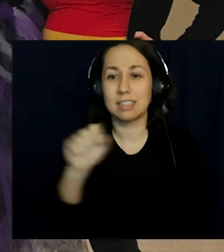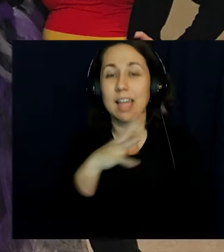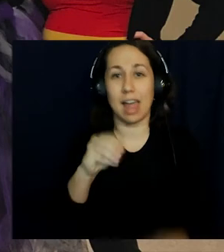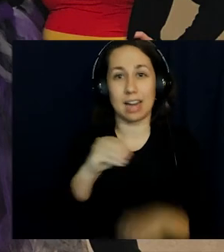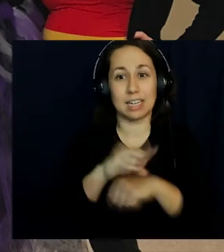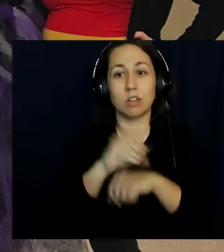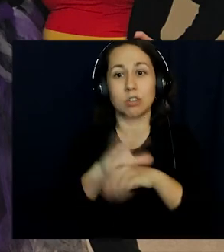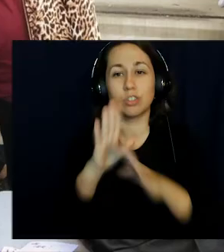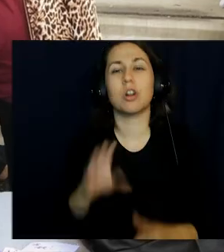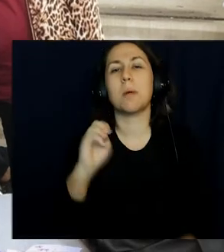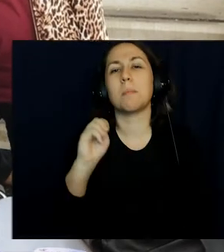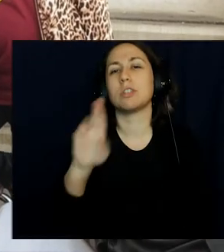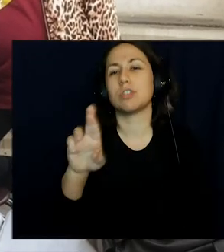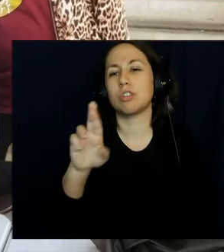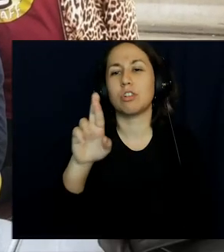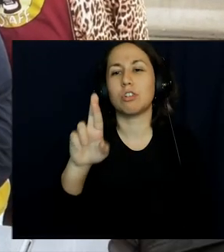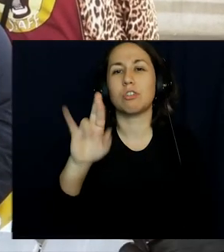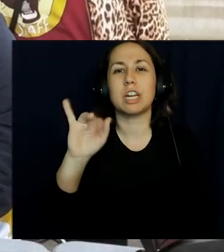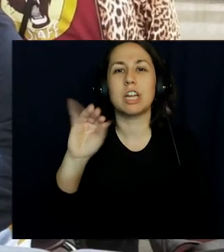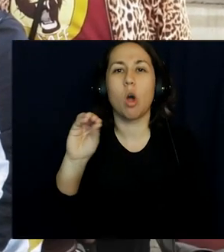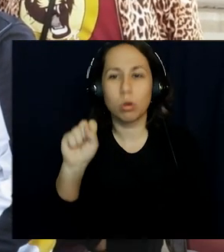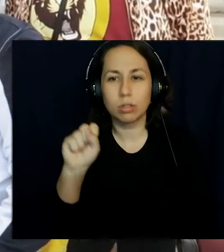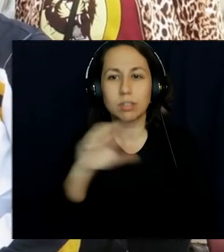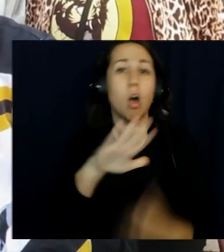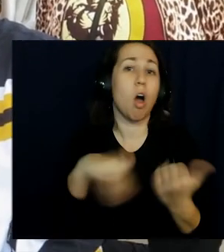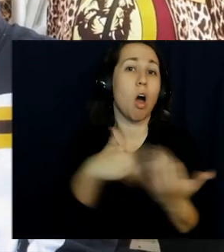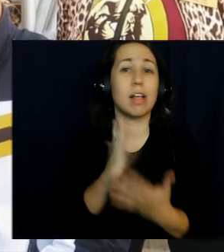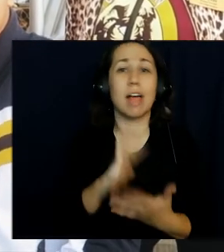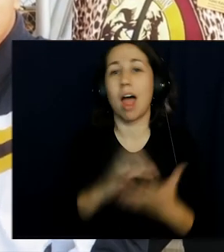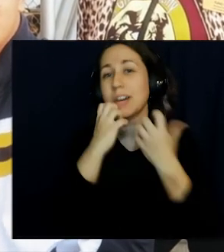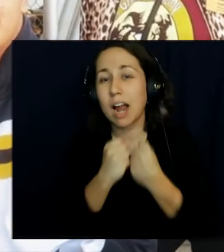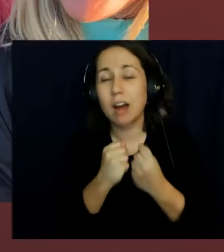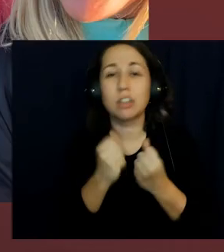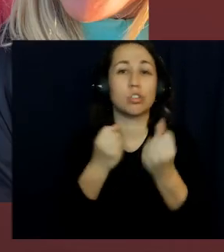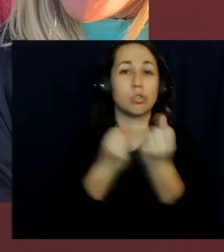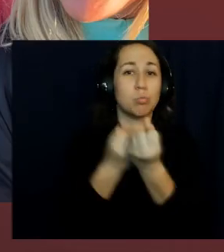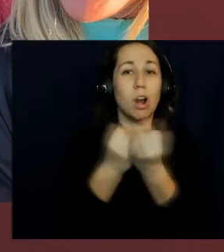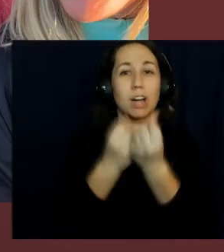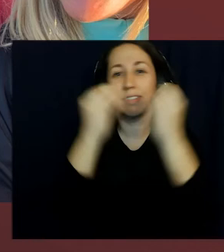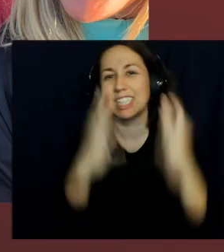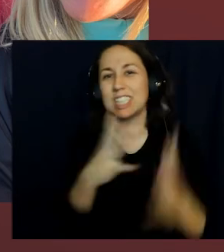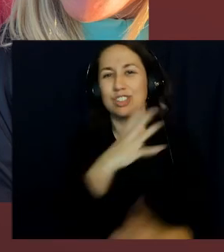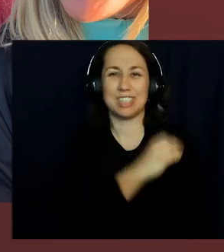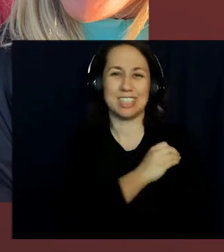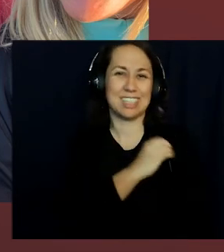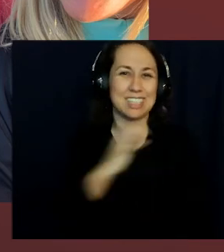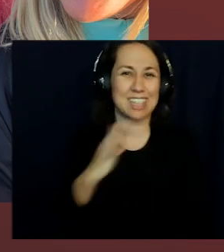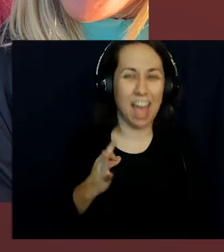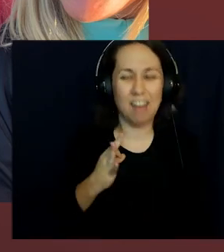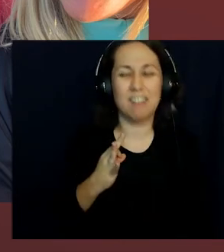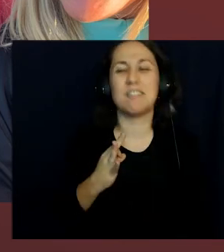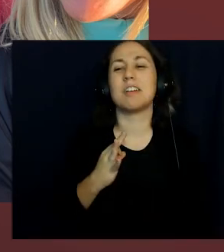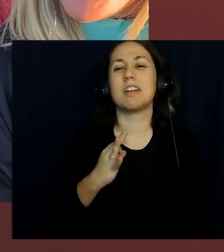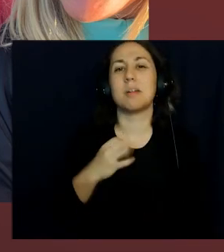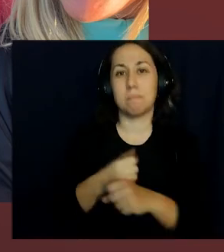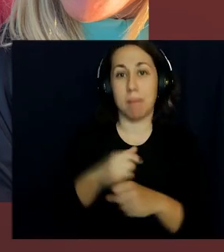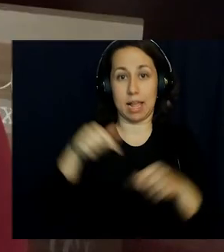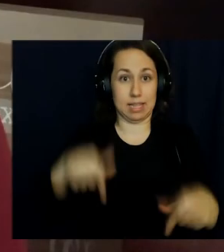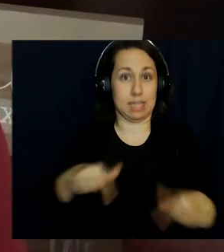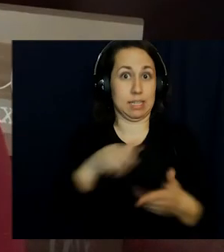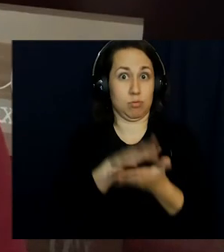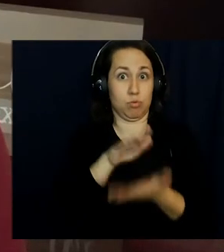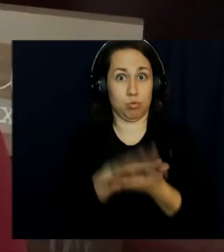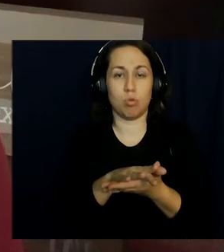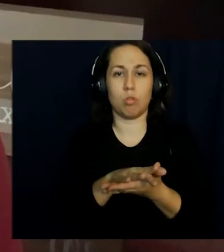y personal que hacen que la Academia Lauren Grisset sea un lugar maravilloso para cada uno de nuestros alumnos. Deseamos a